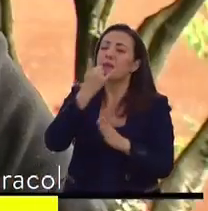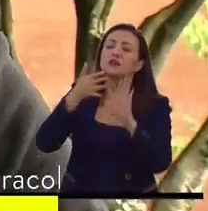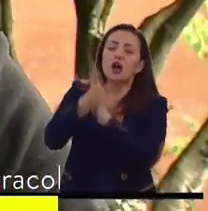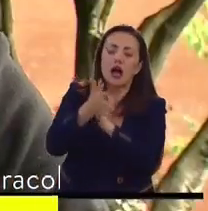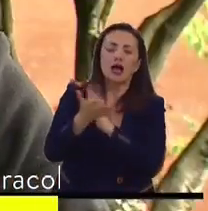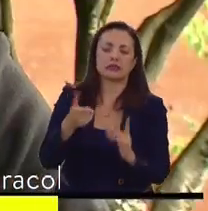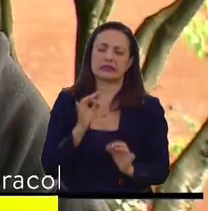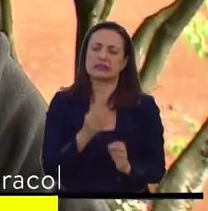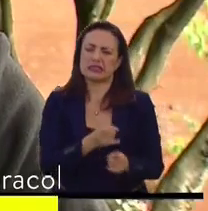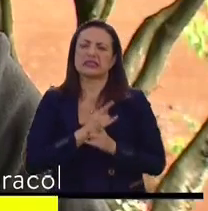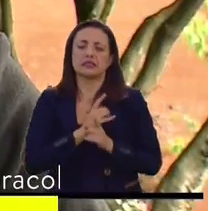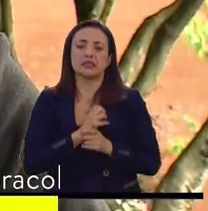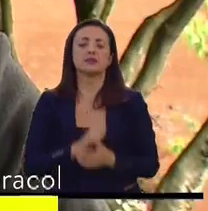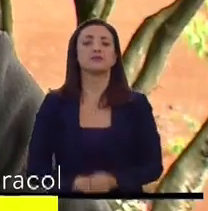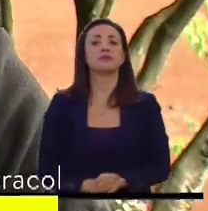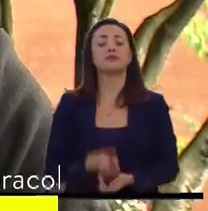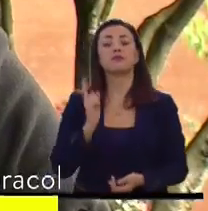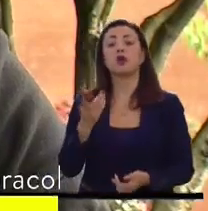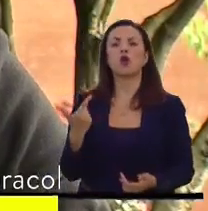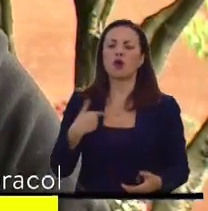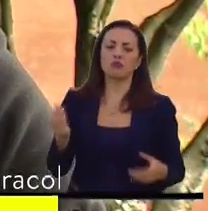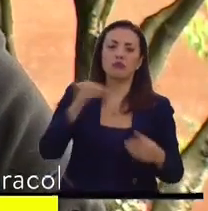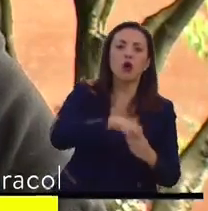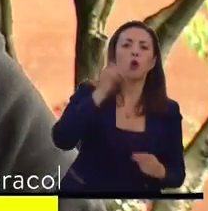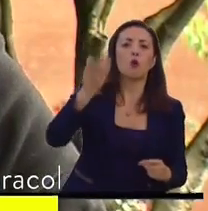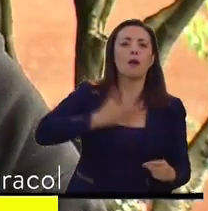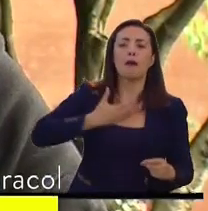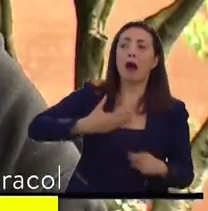mamá se iba algunos meses y volvía,